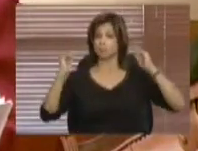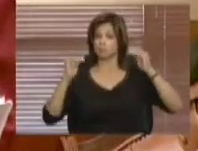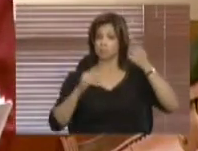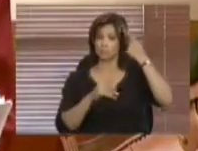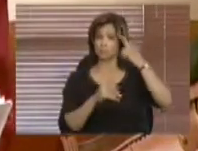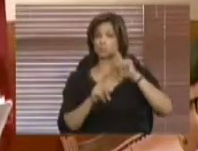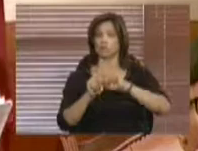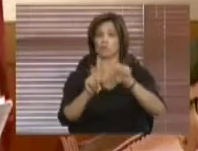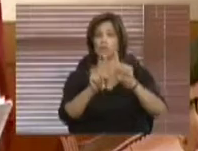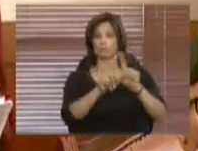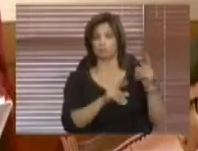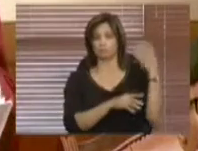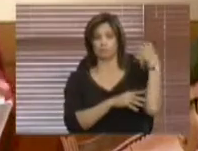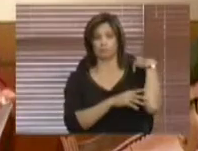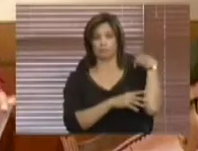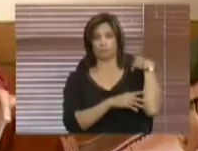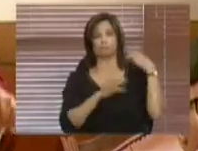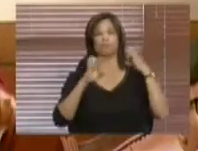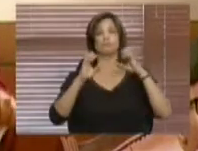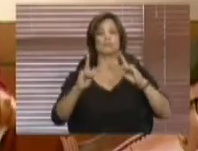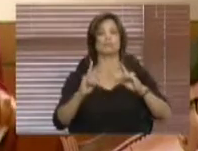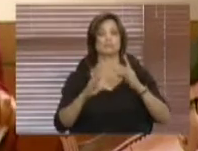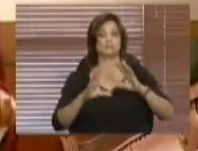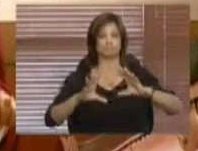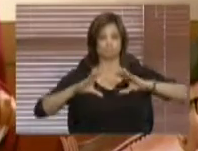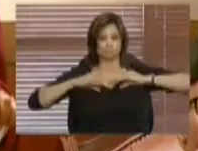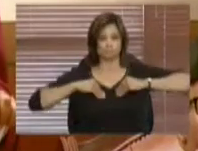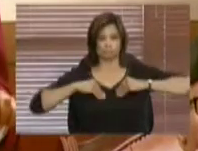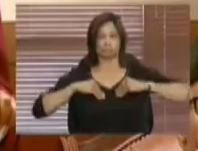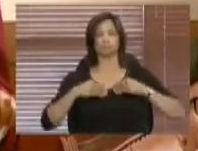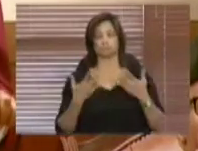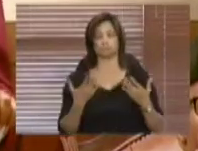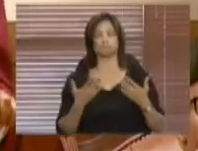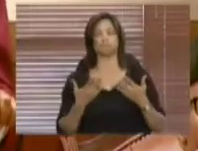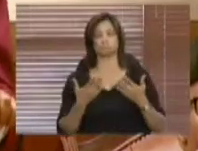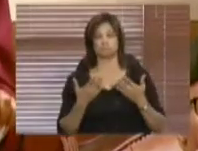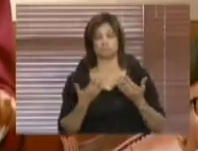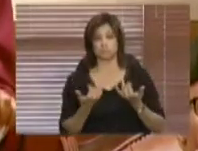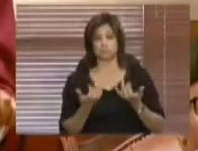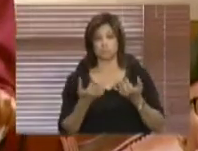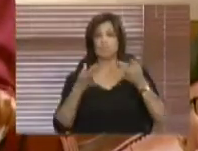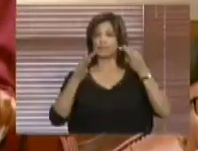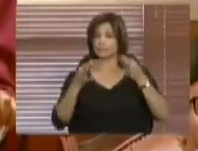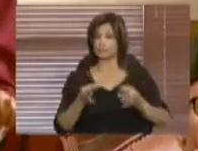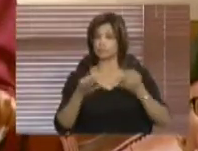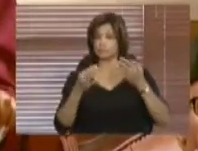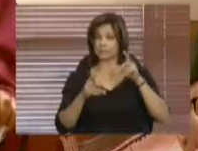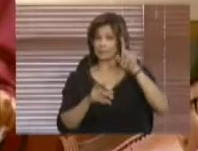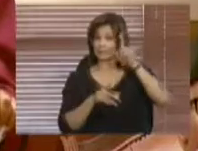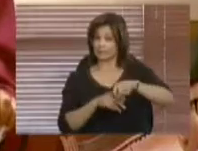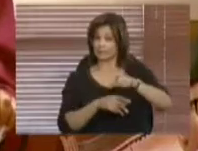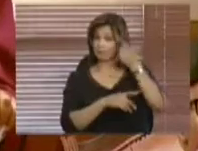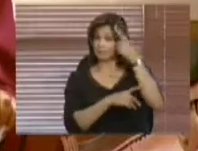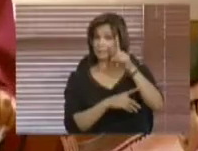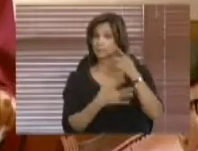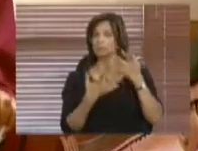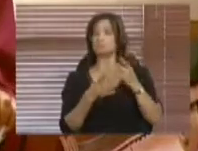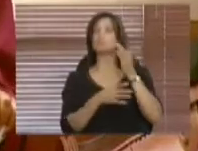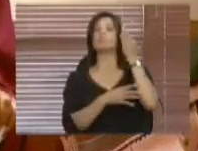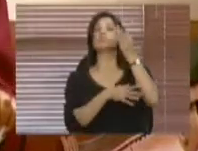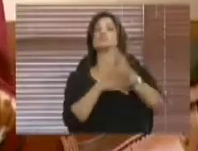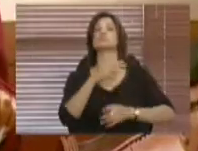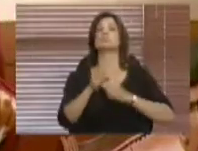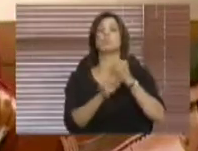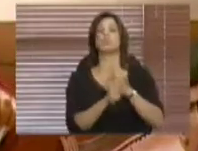las autoridades de educación adoptarán sin dilaciones las medidas que correspondan para que el próximo